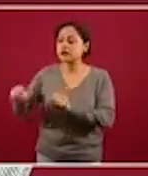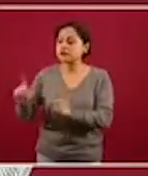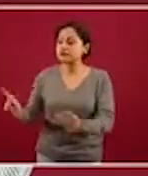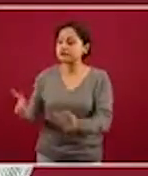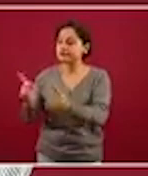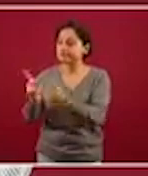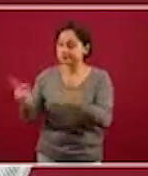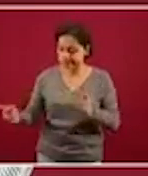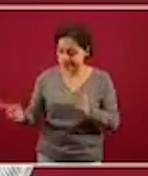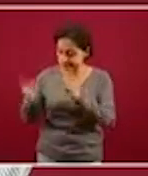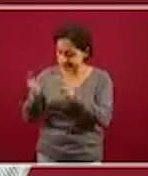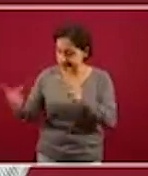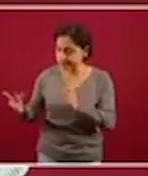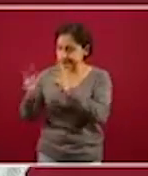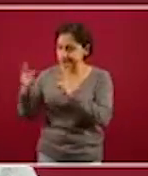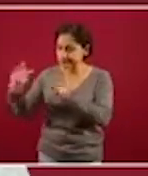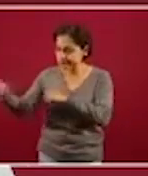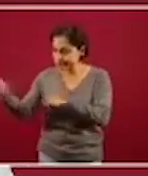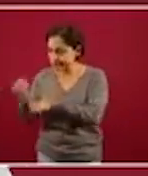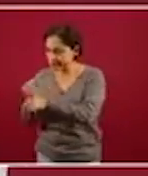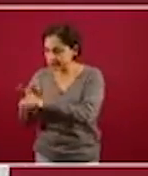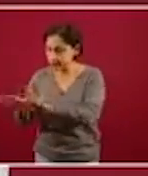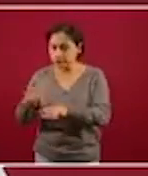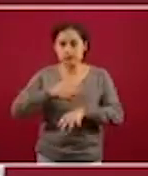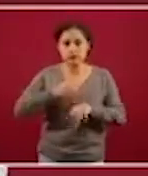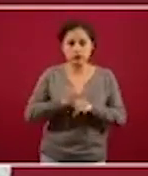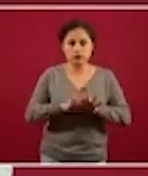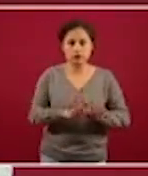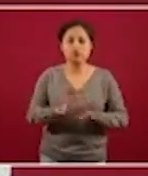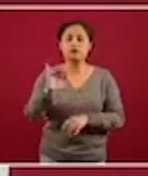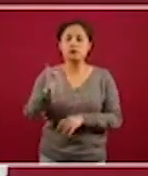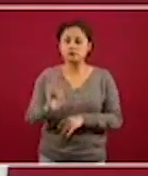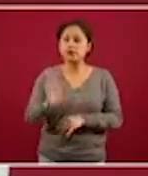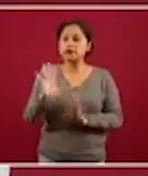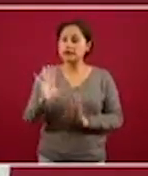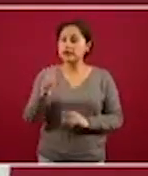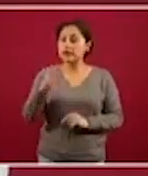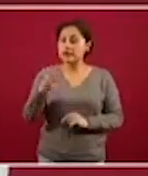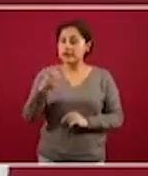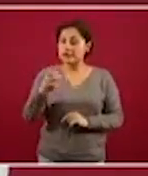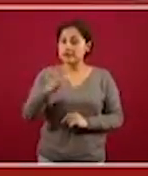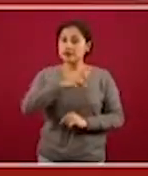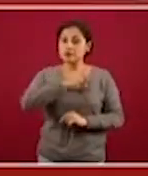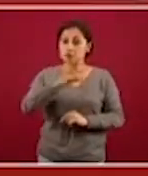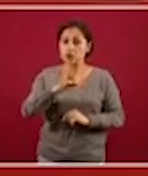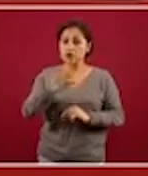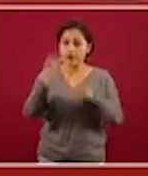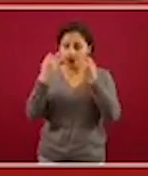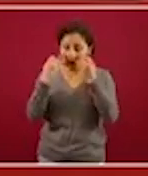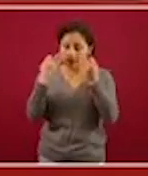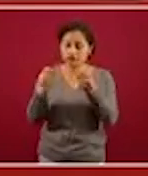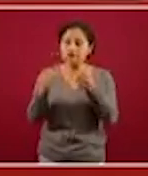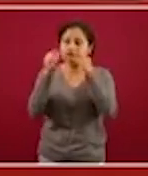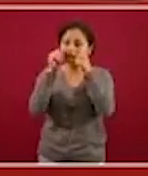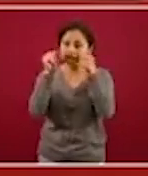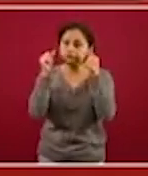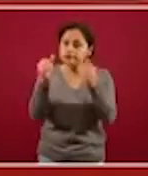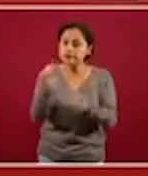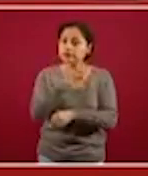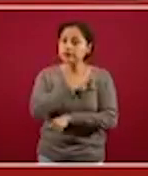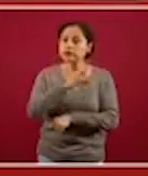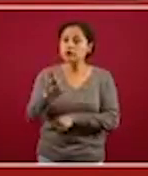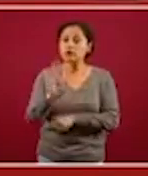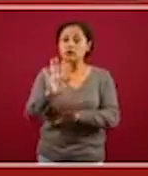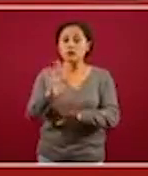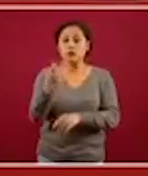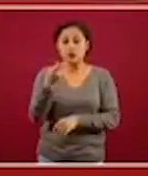es tranquilizador en el sentido de que nos pinta un panorama importante de atender, y por eso reiteramos en este momento,